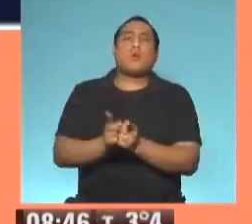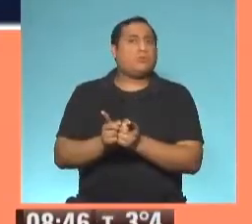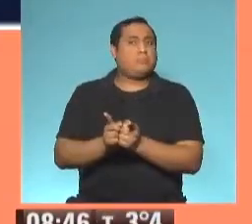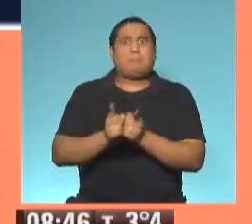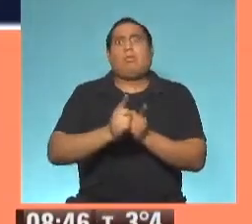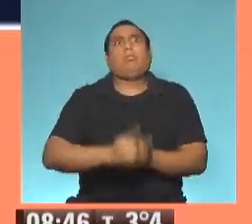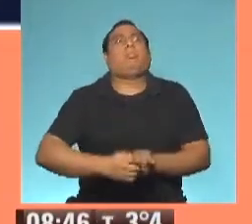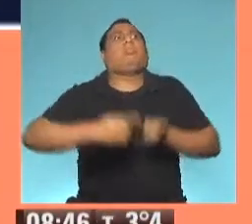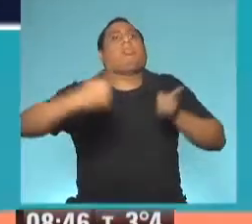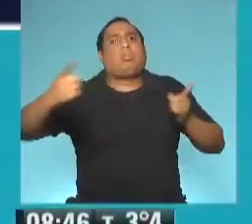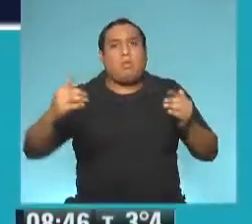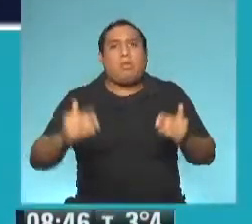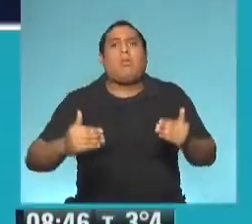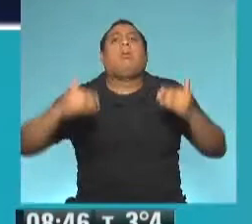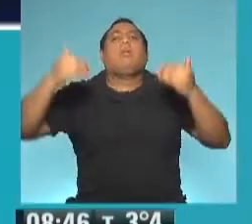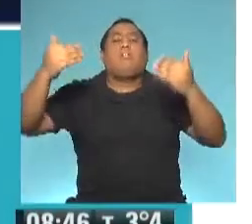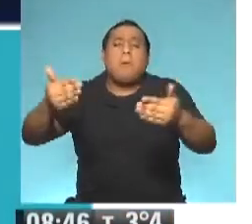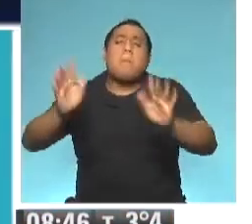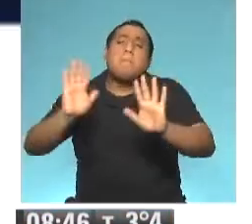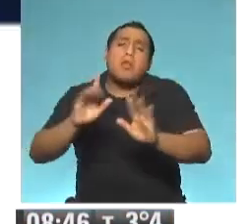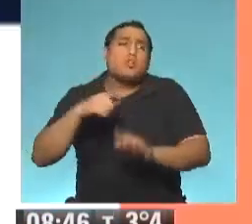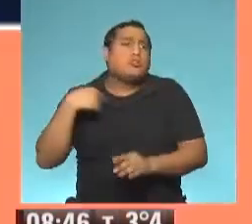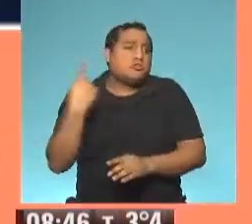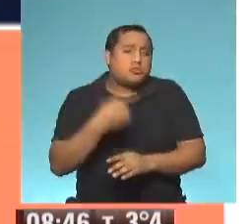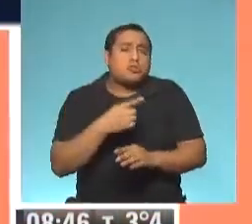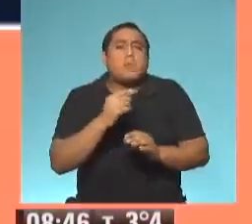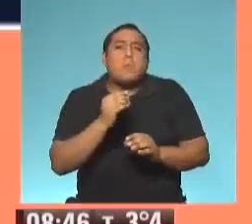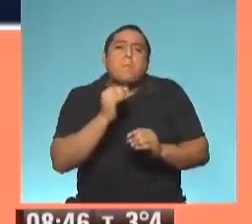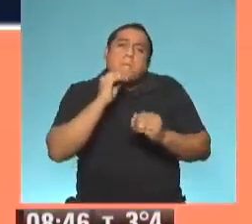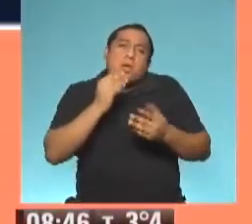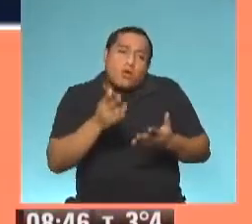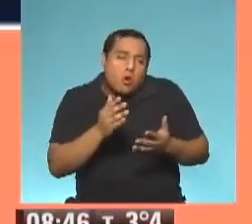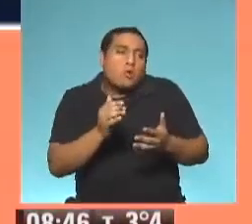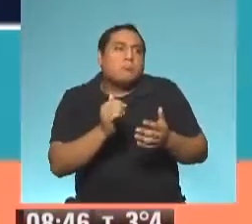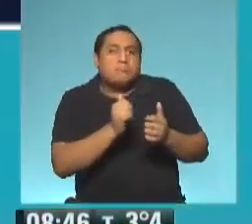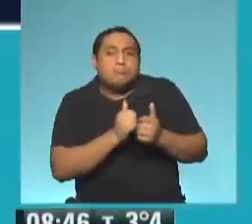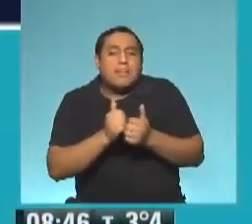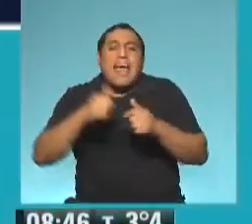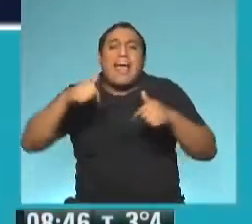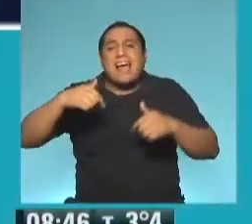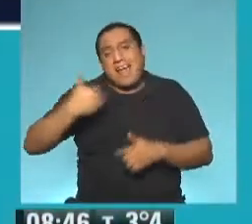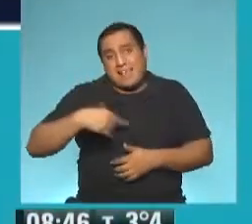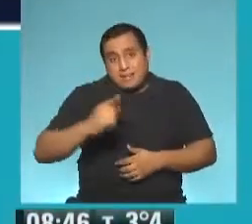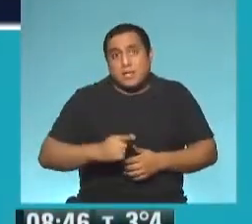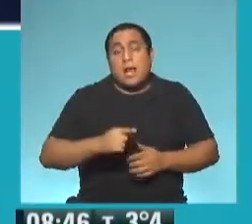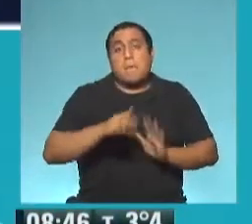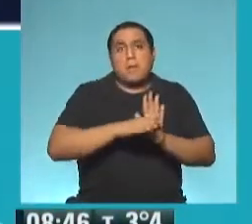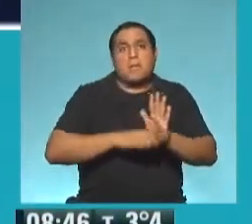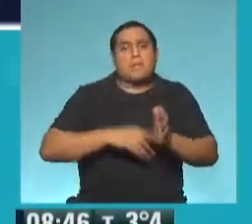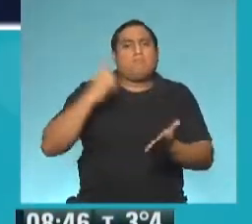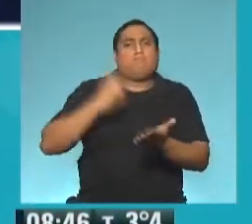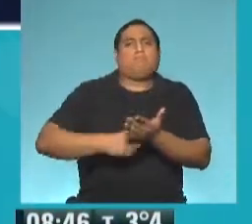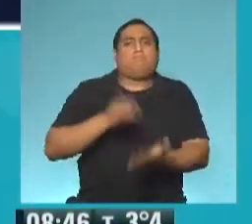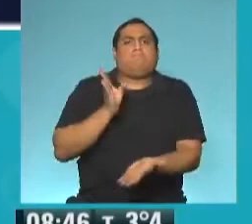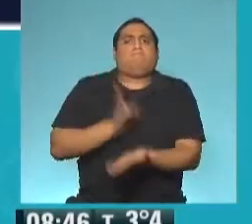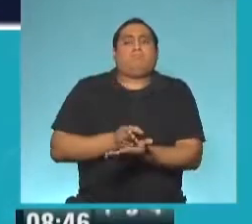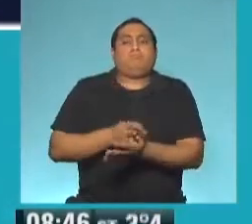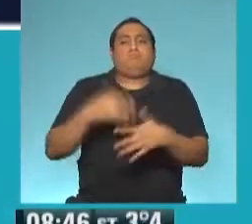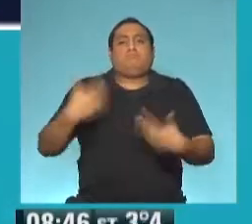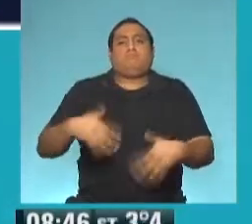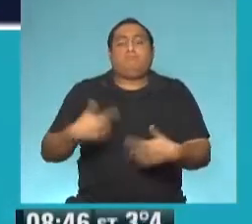o menos pasándola bien entre todos, sí. Nuestro país se tomaron medidas restrictivas a tiempo, hay